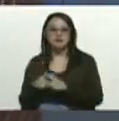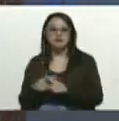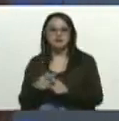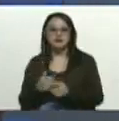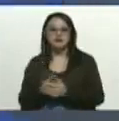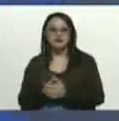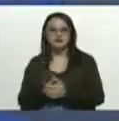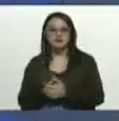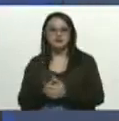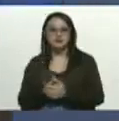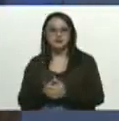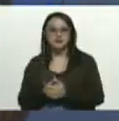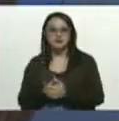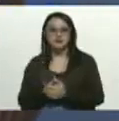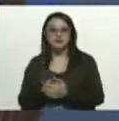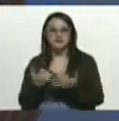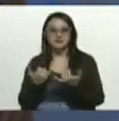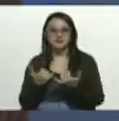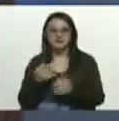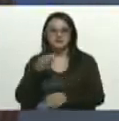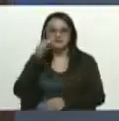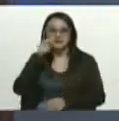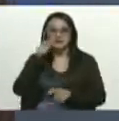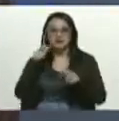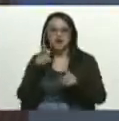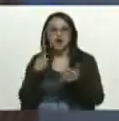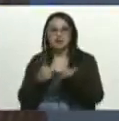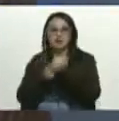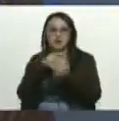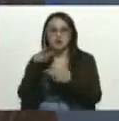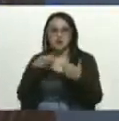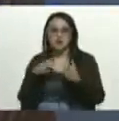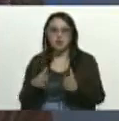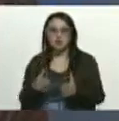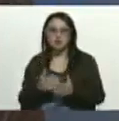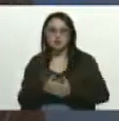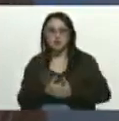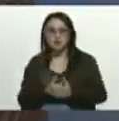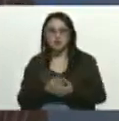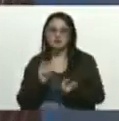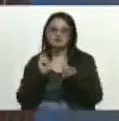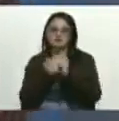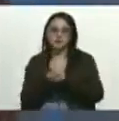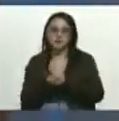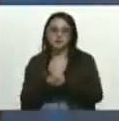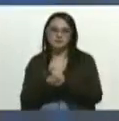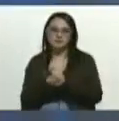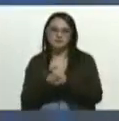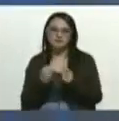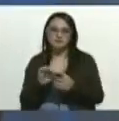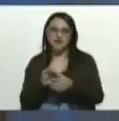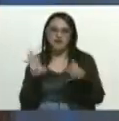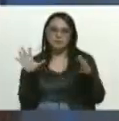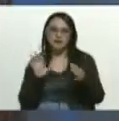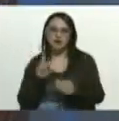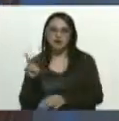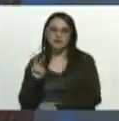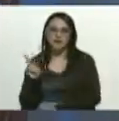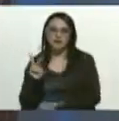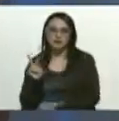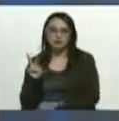amigo, por ser una persona que ha estado con la Revolución Bolivariana, automáticamente lo convirtió en enemigo de